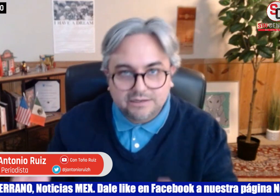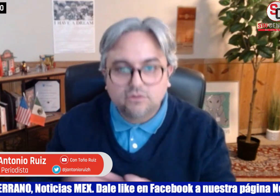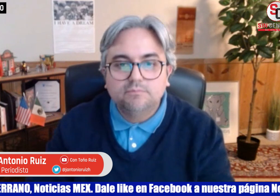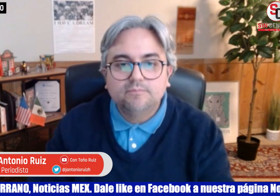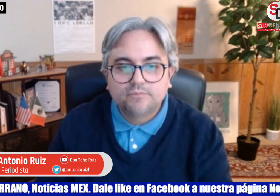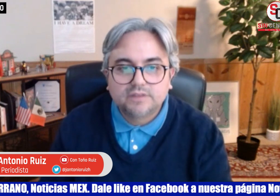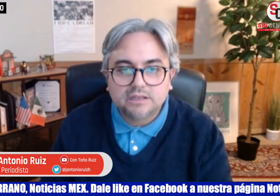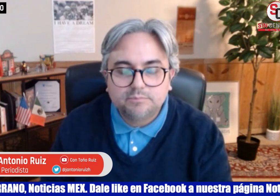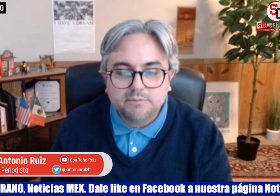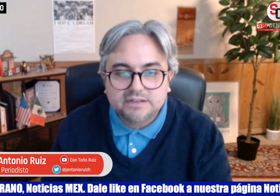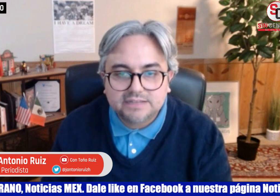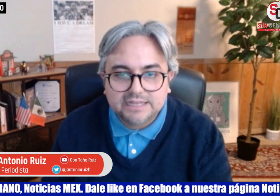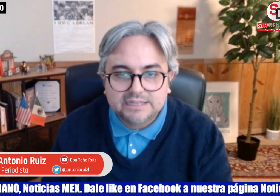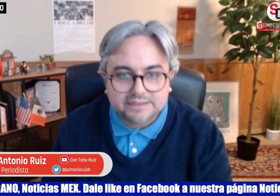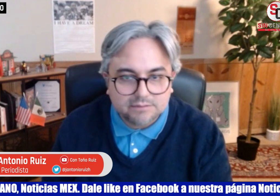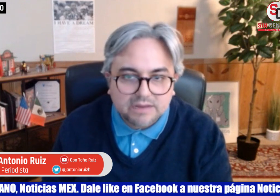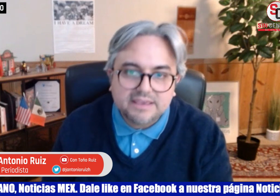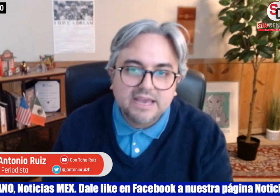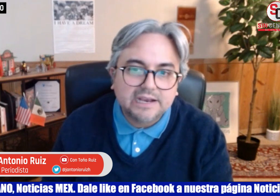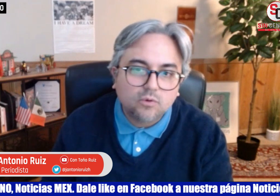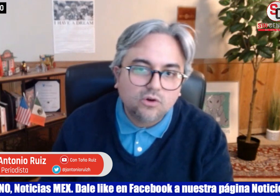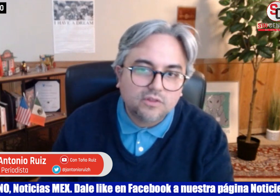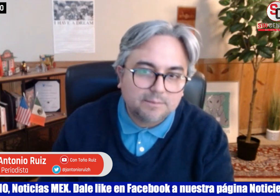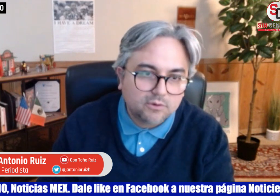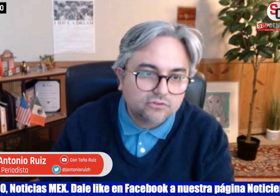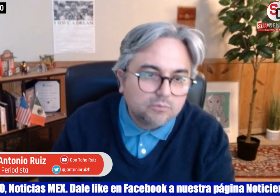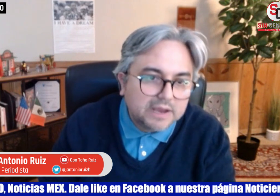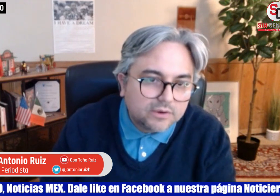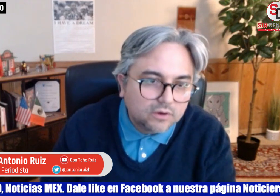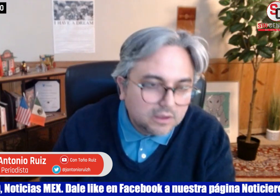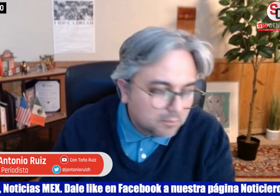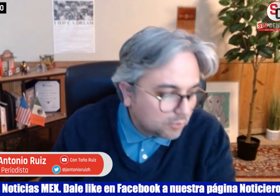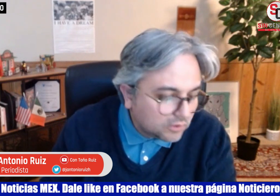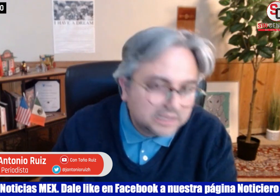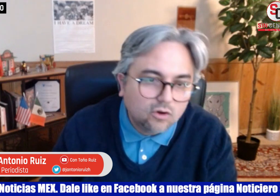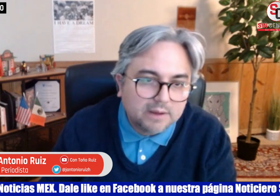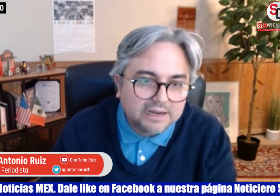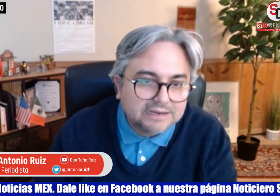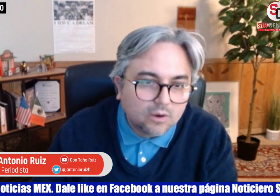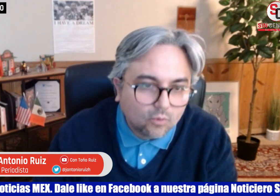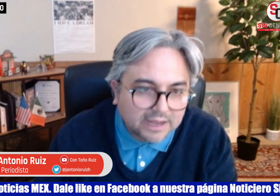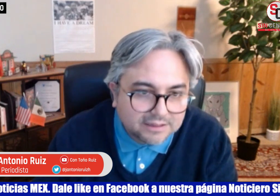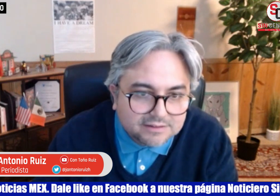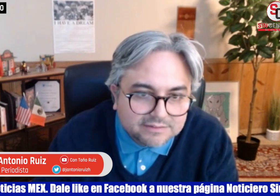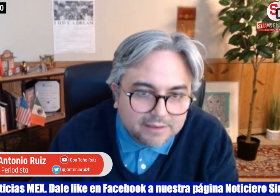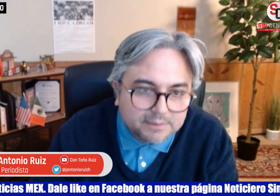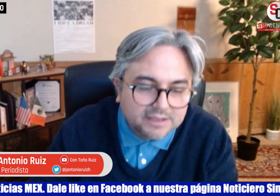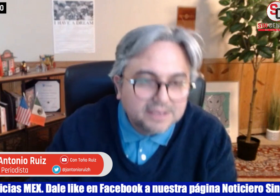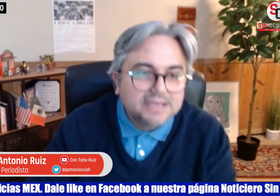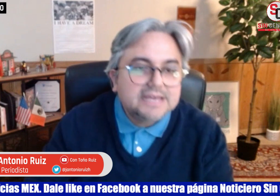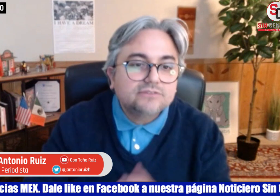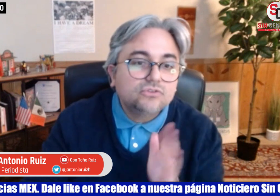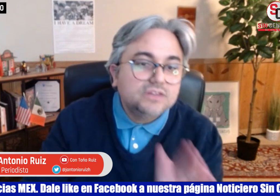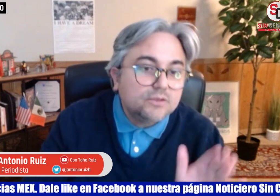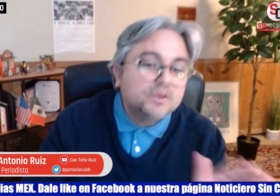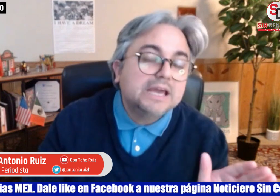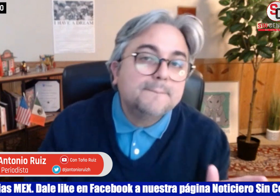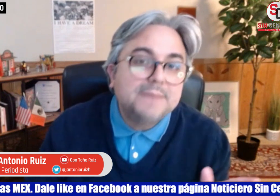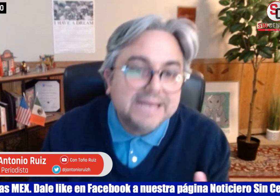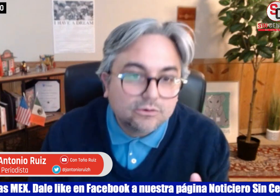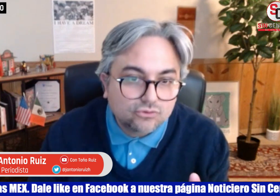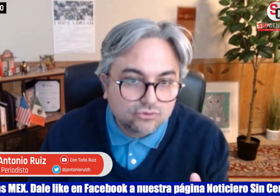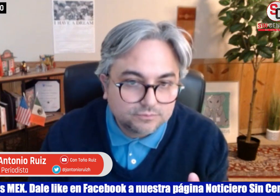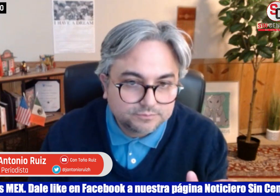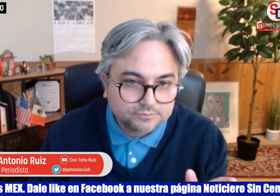con Alstom el primer tren del Tren Maya en julio del próximo año, porque lo van a inaugurar en diciembre. ¿Y qué esto